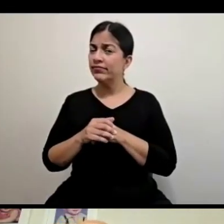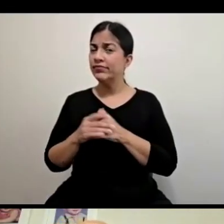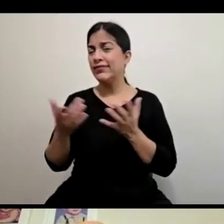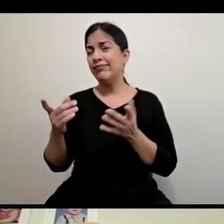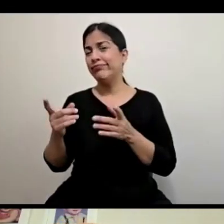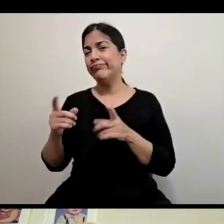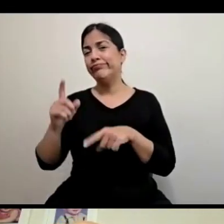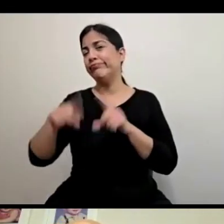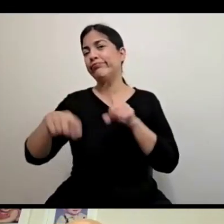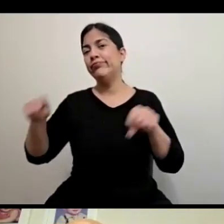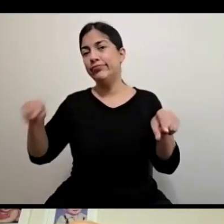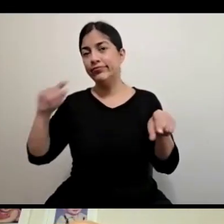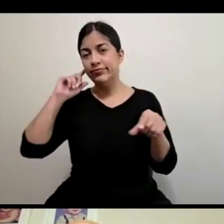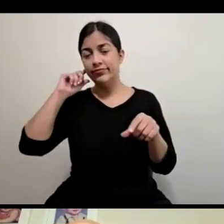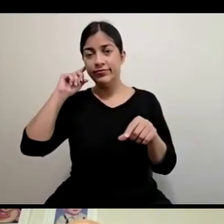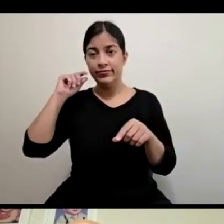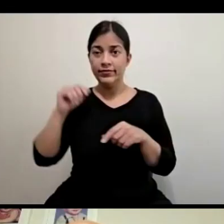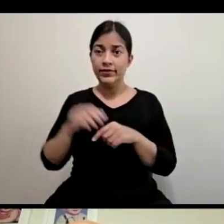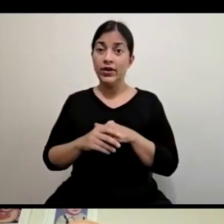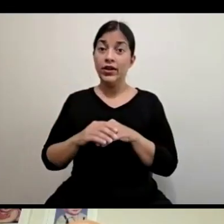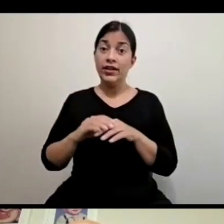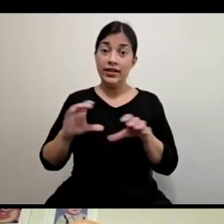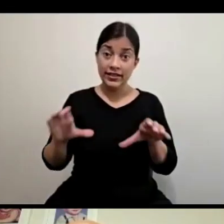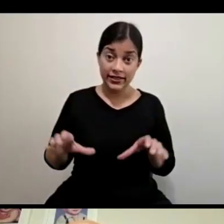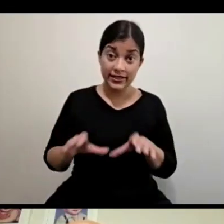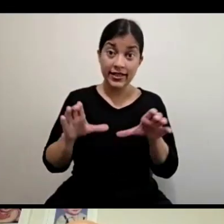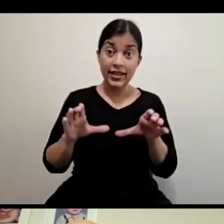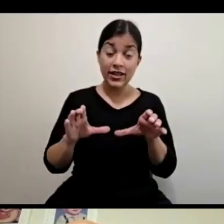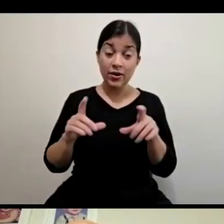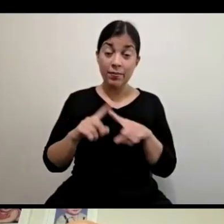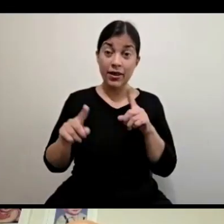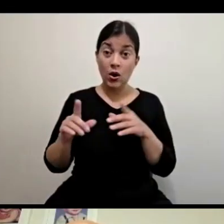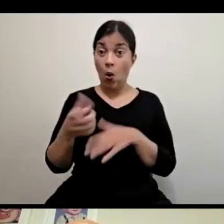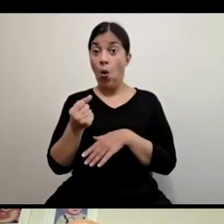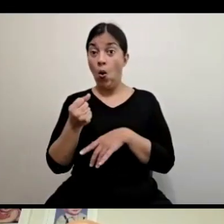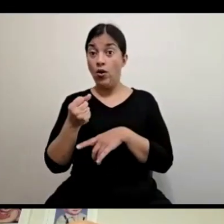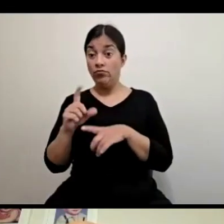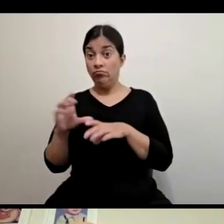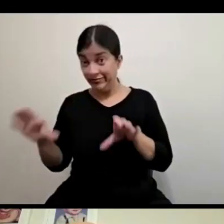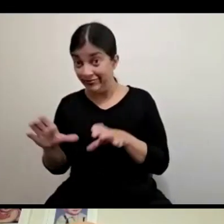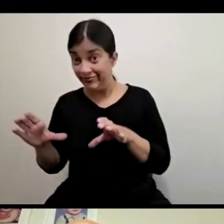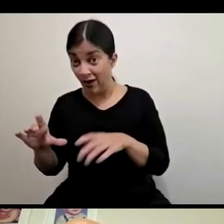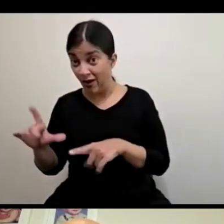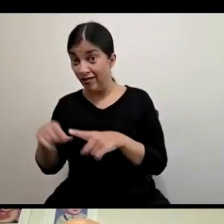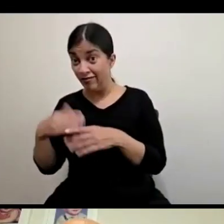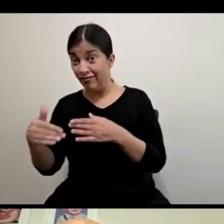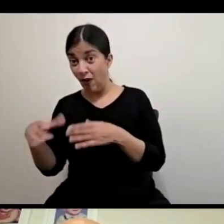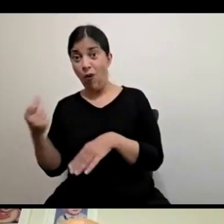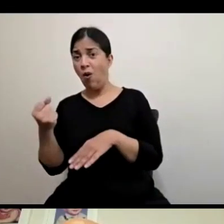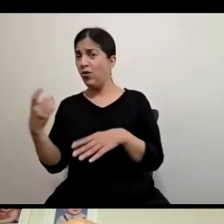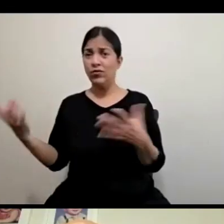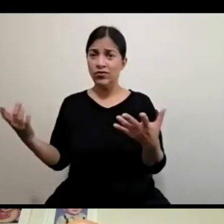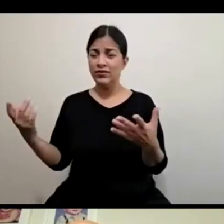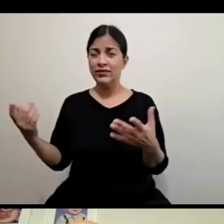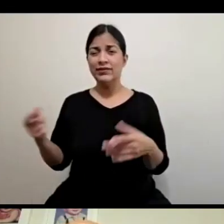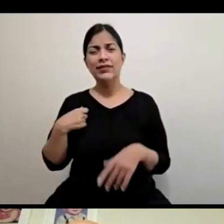¿no? Donde se hizo, de momento se dejó de dar, de momento se volvió a dar, de momento se volvió a dar. O sea, se mantuvo.